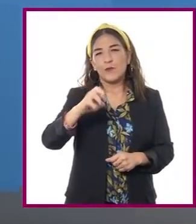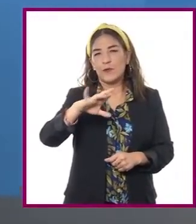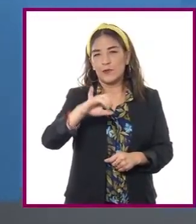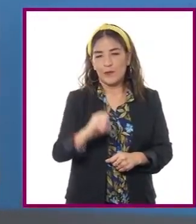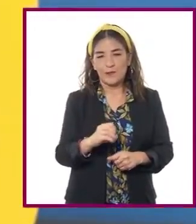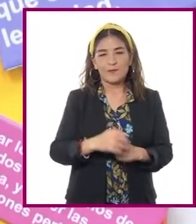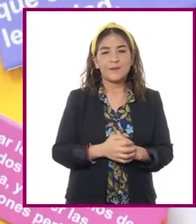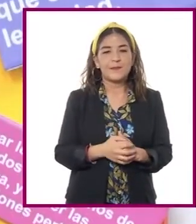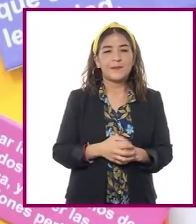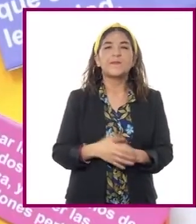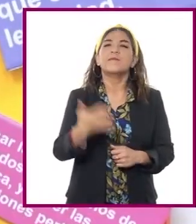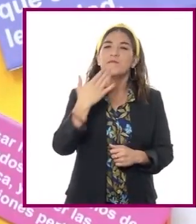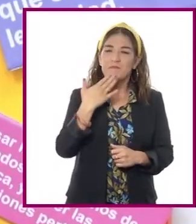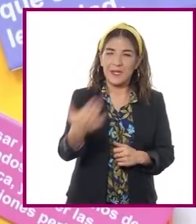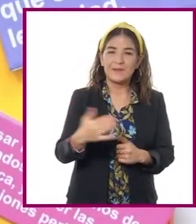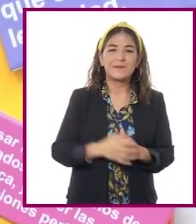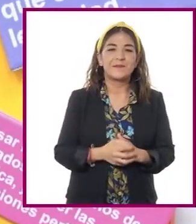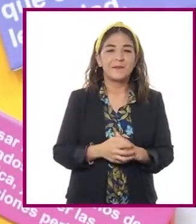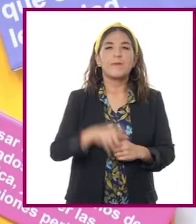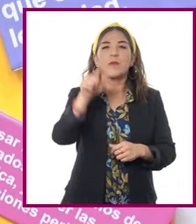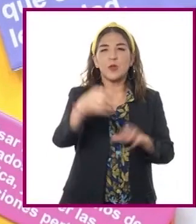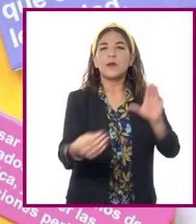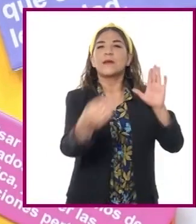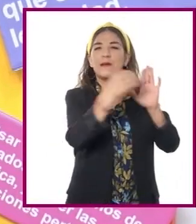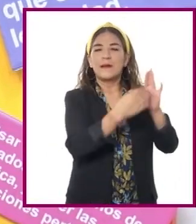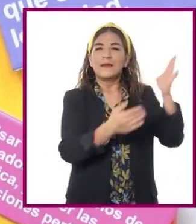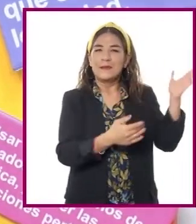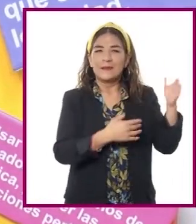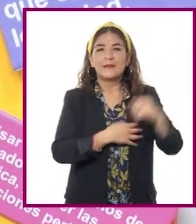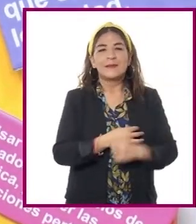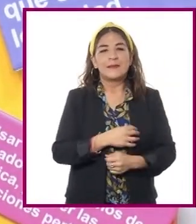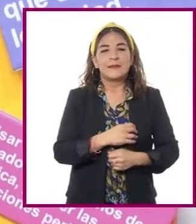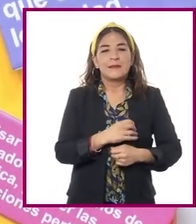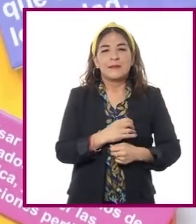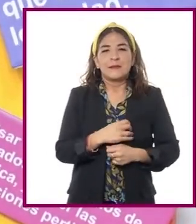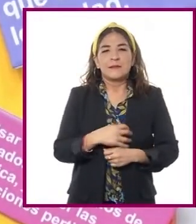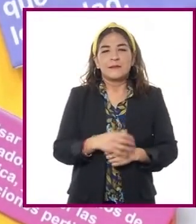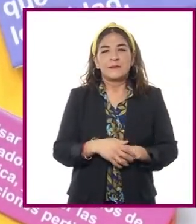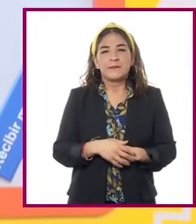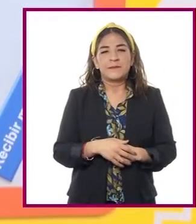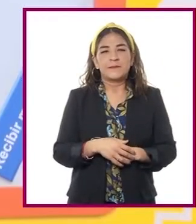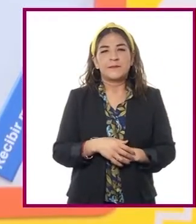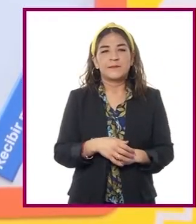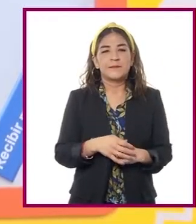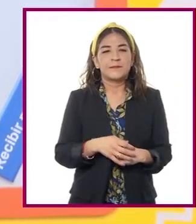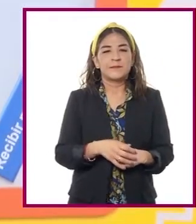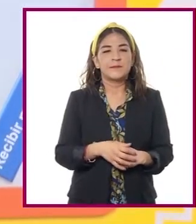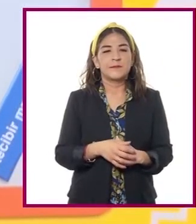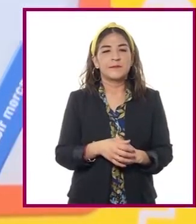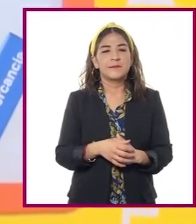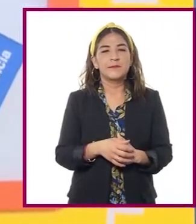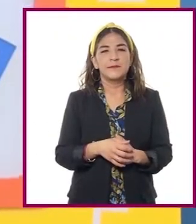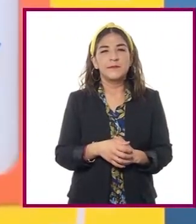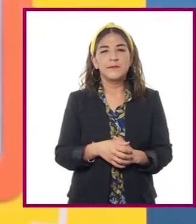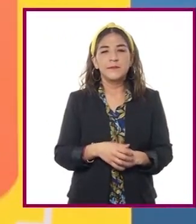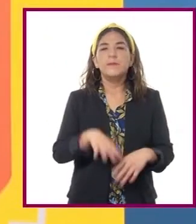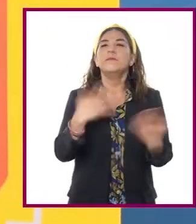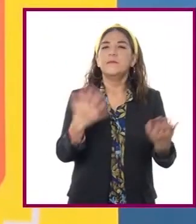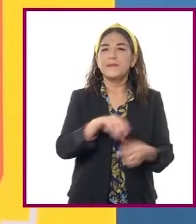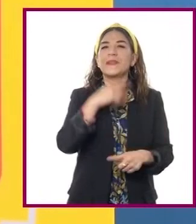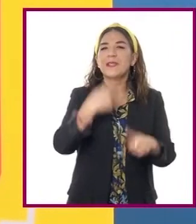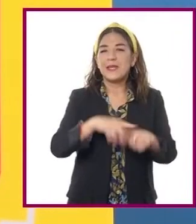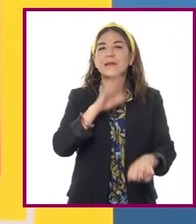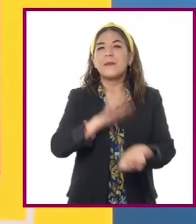Muy bien, Serían- lo colocamos acá. Ok. ¿Quién más?